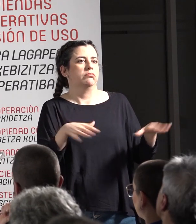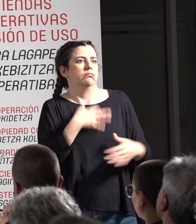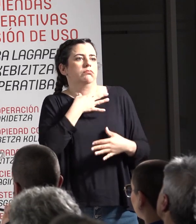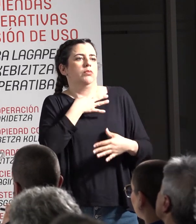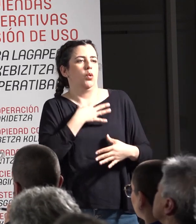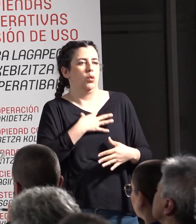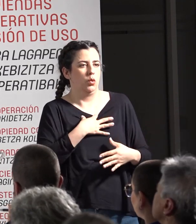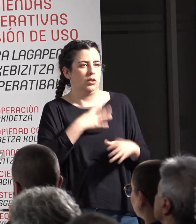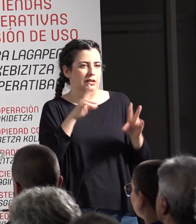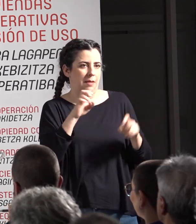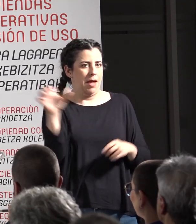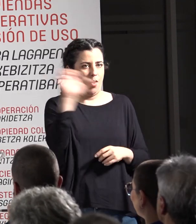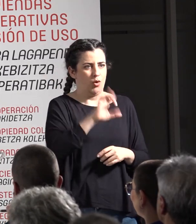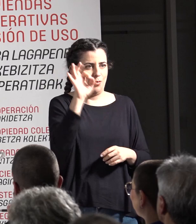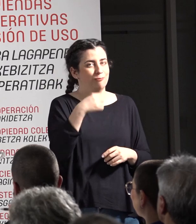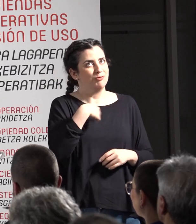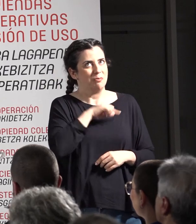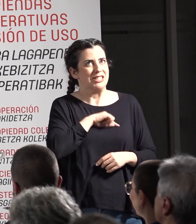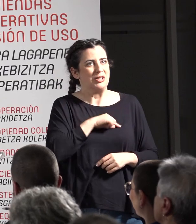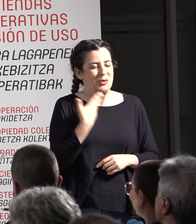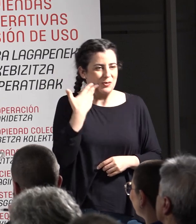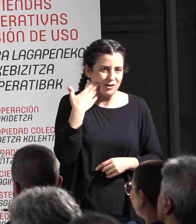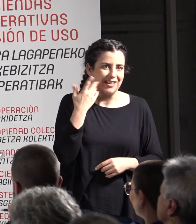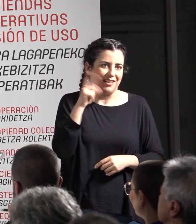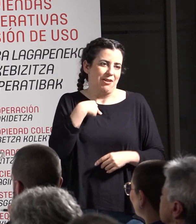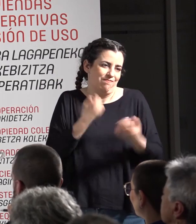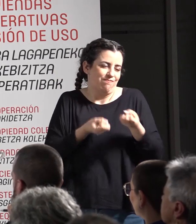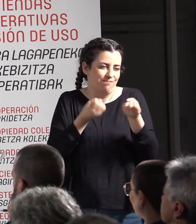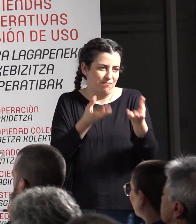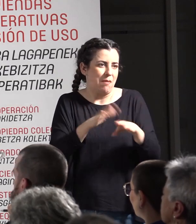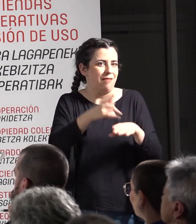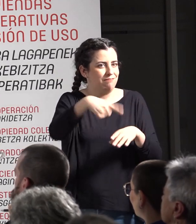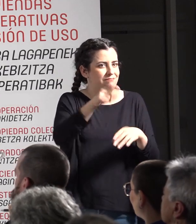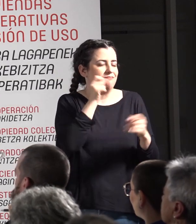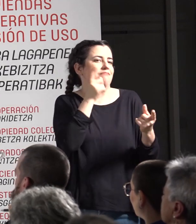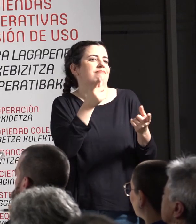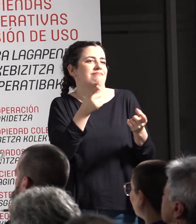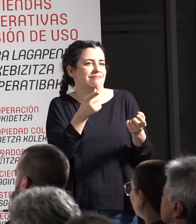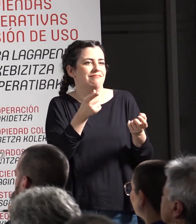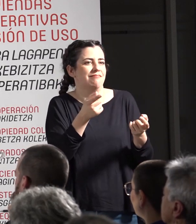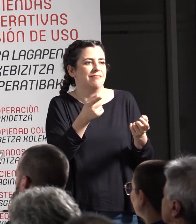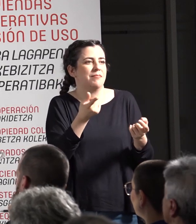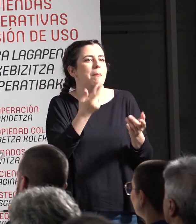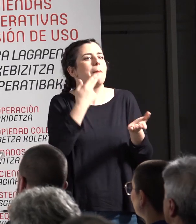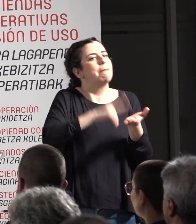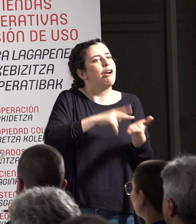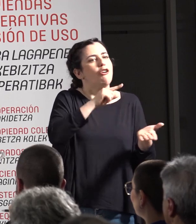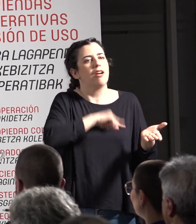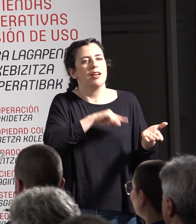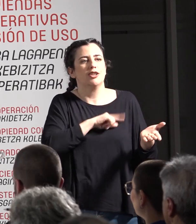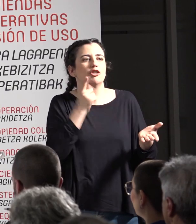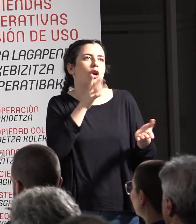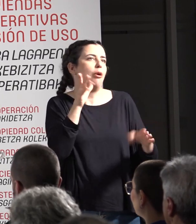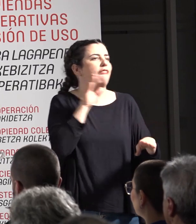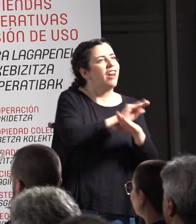es algo de lo que me siento orgullosa y que quería también comentaros para que veáis que Fiare Banca Ética no es solamente la que financia, sino